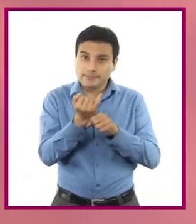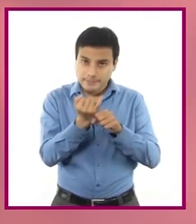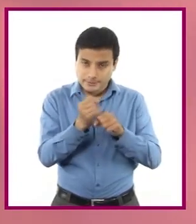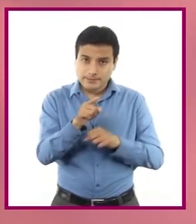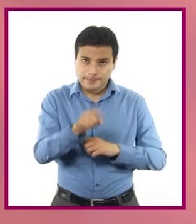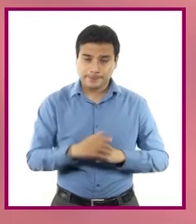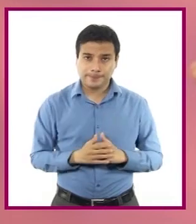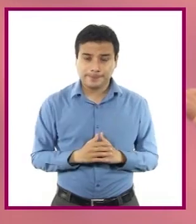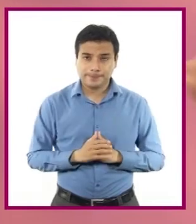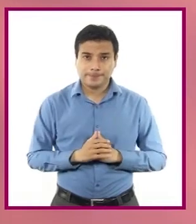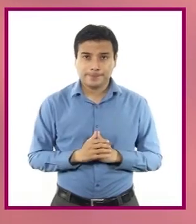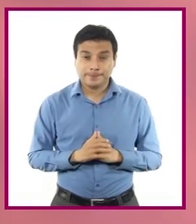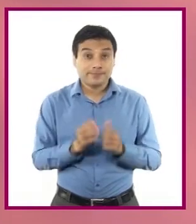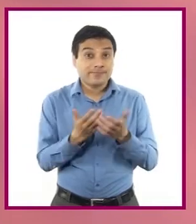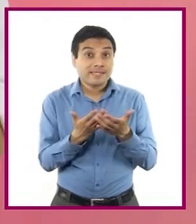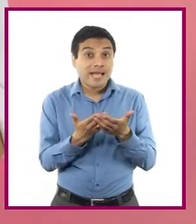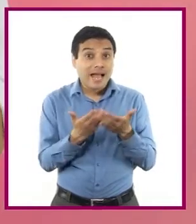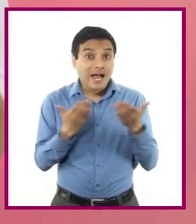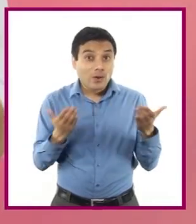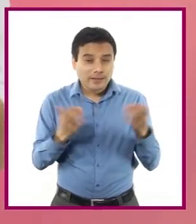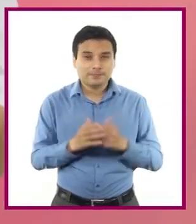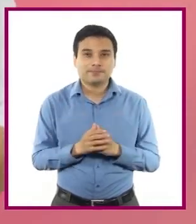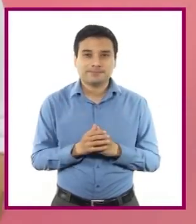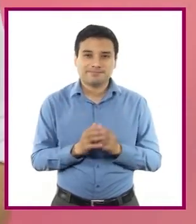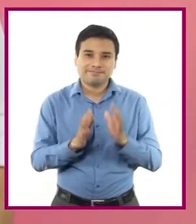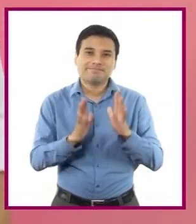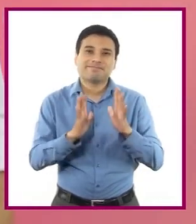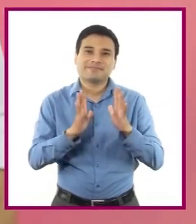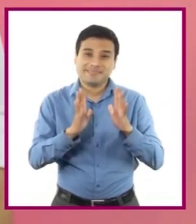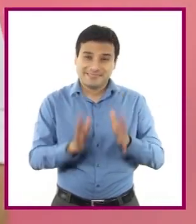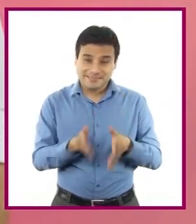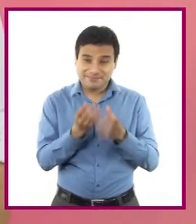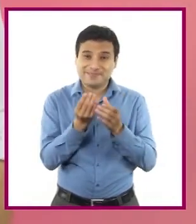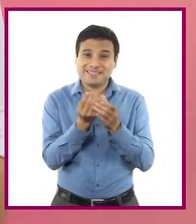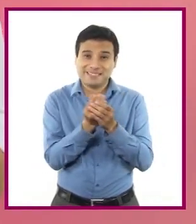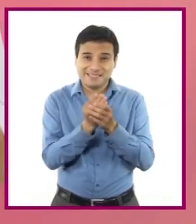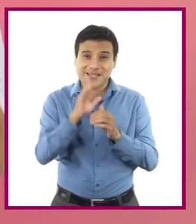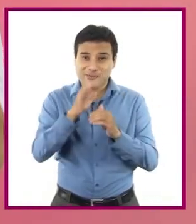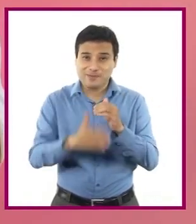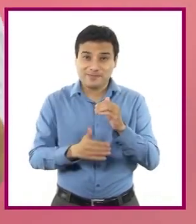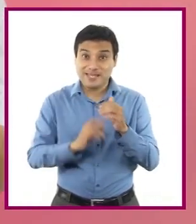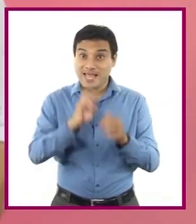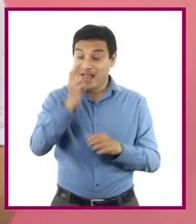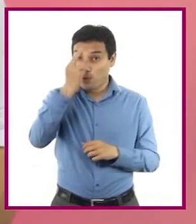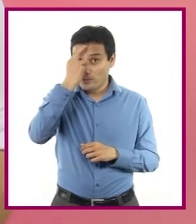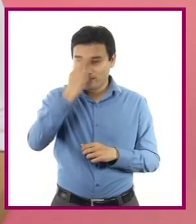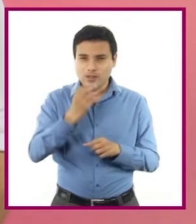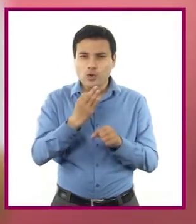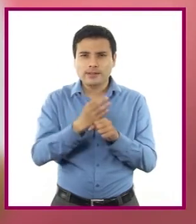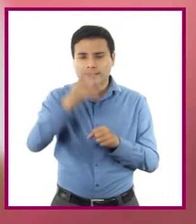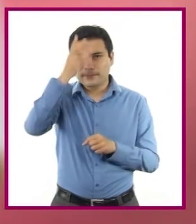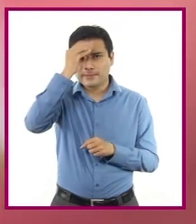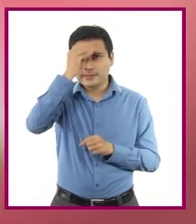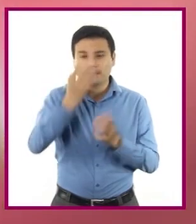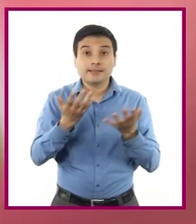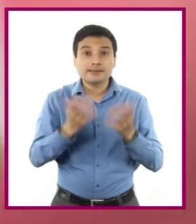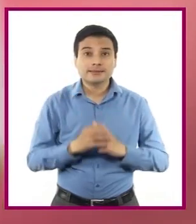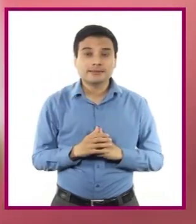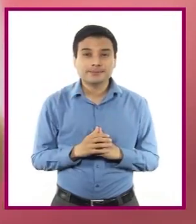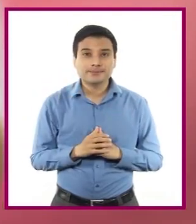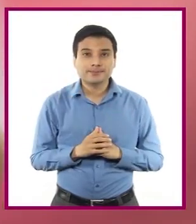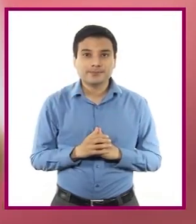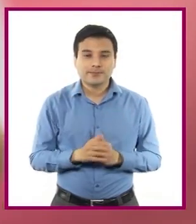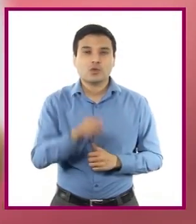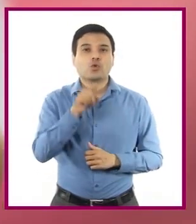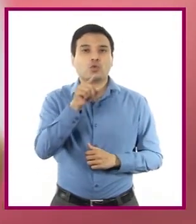explicadas. Ahora sí estamos a punto de cerrar la sesión. Recuerden que nuestro aprendizaje esperado fue: